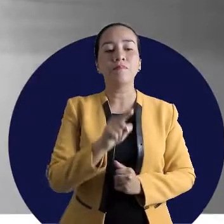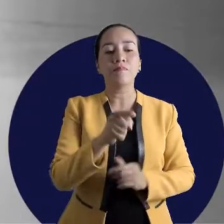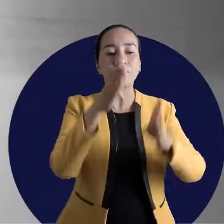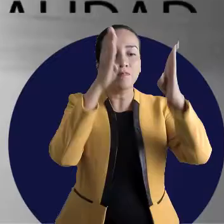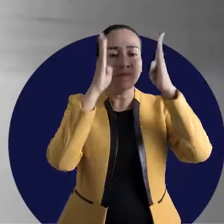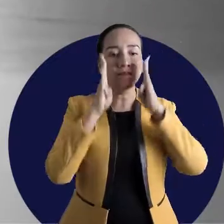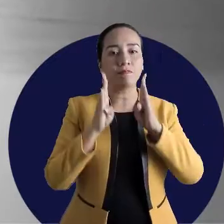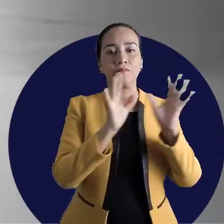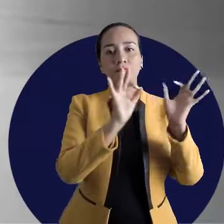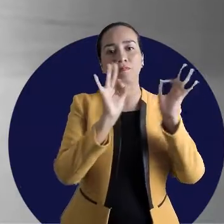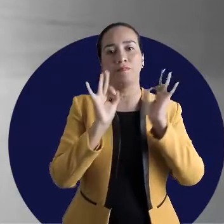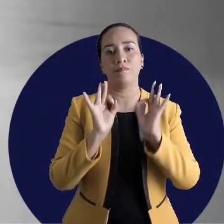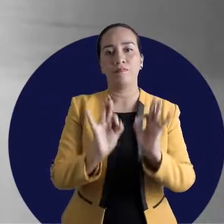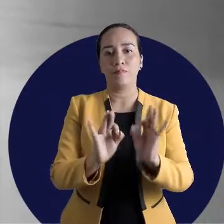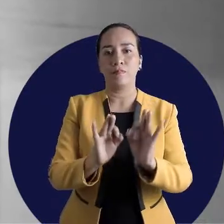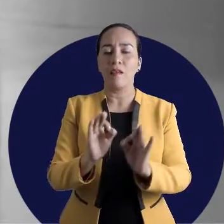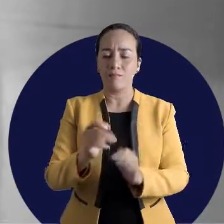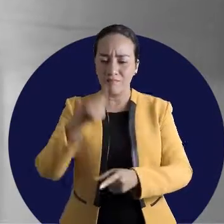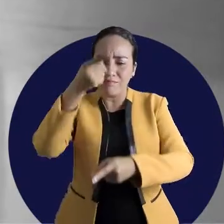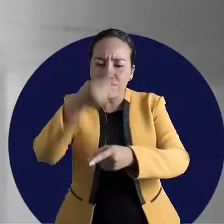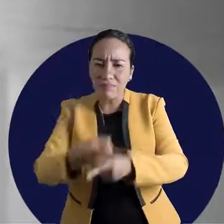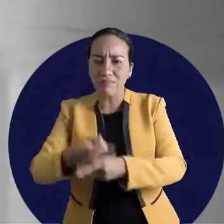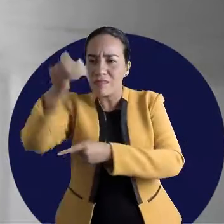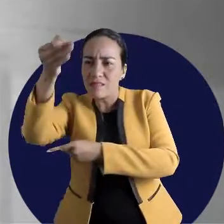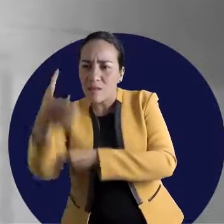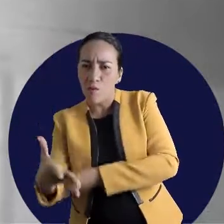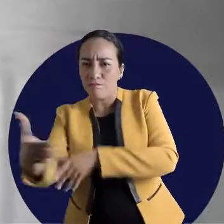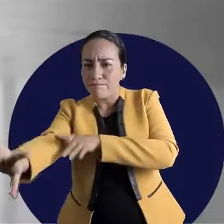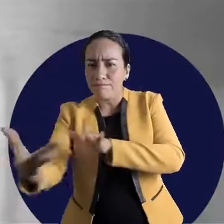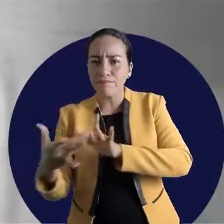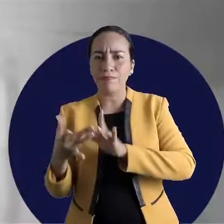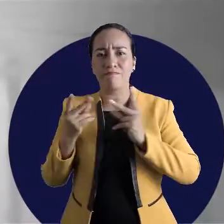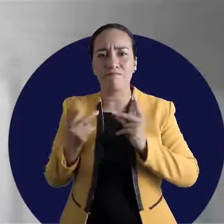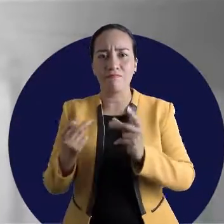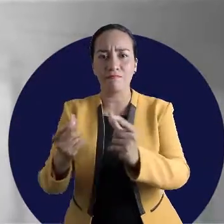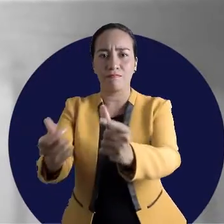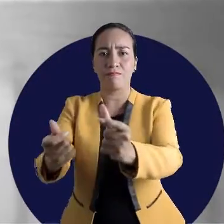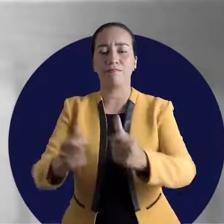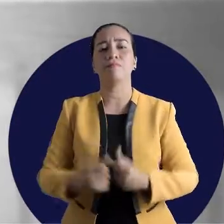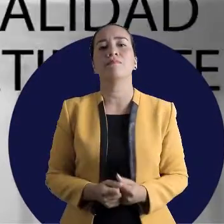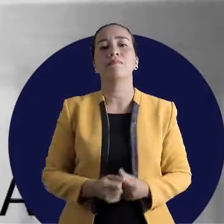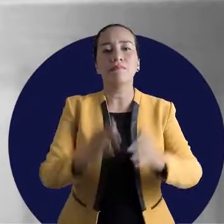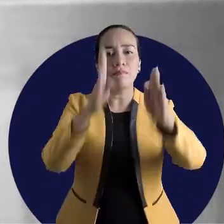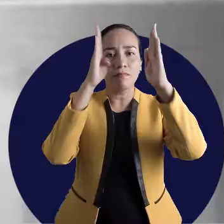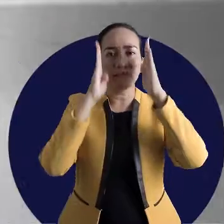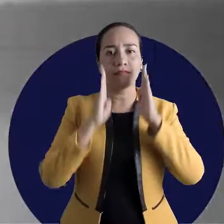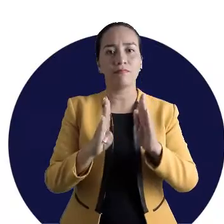Recibir atención con calidad oportuna, segura, pertinente y eficaz.